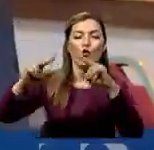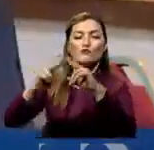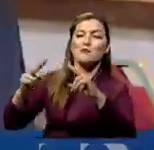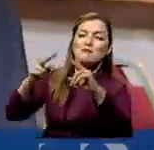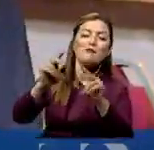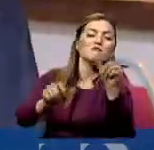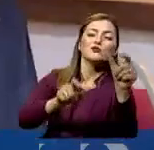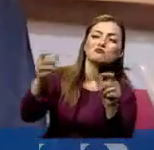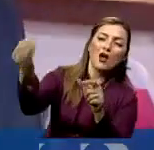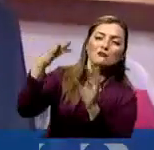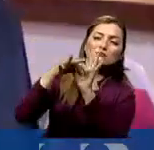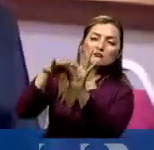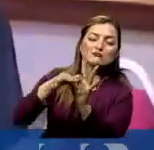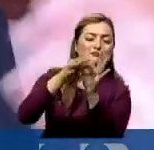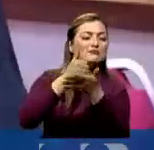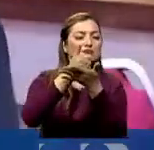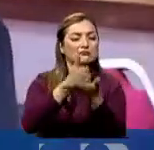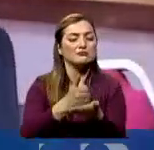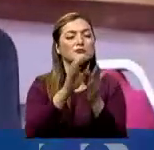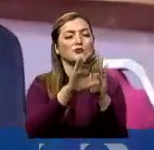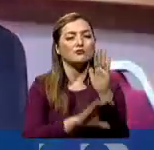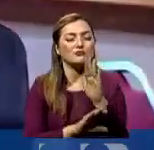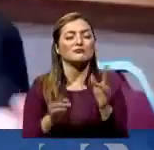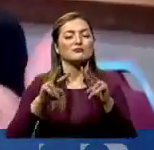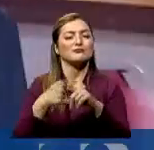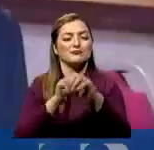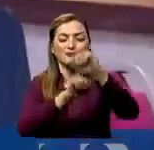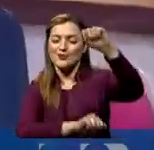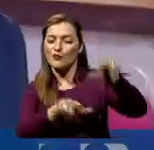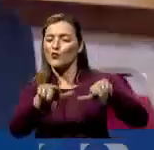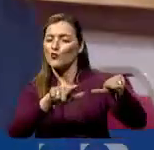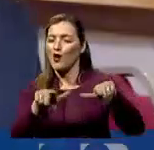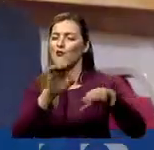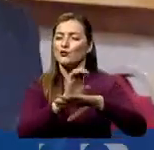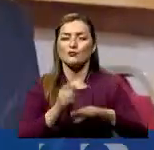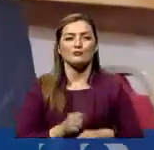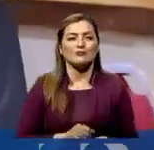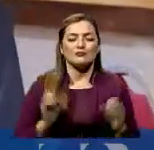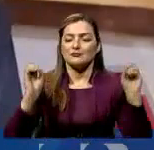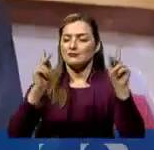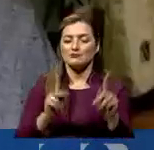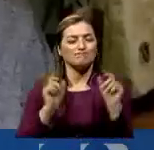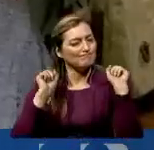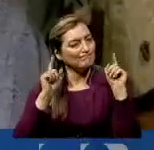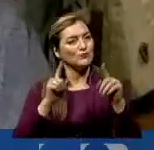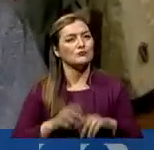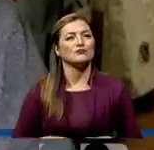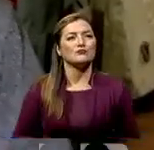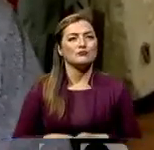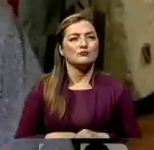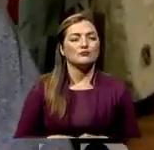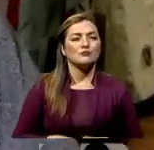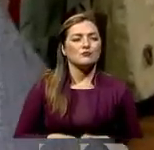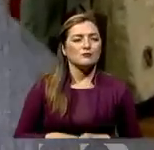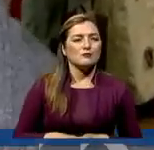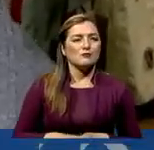contenido, también hacer colaboraciones, incluso con el contenido de ellos también descubrir más lugares nosotros, es una oportunidad increíble. La diversidad del Ecuador